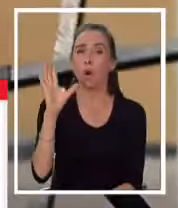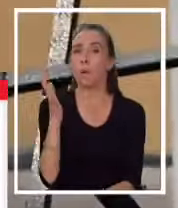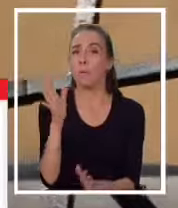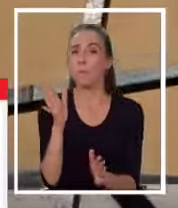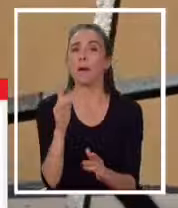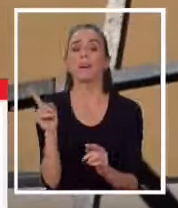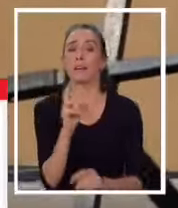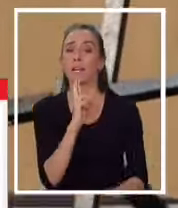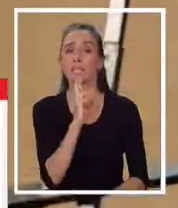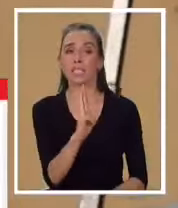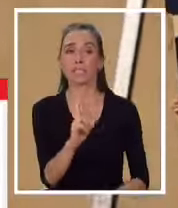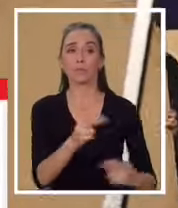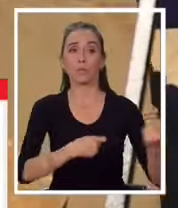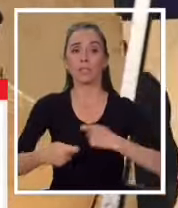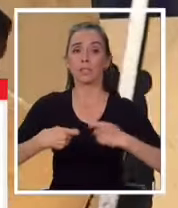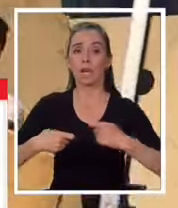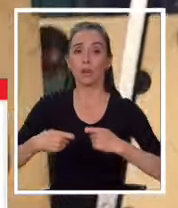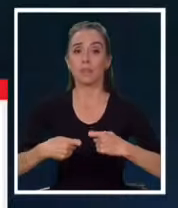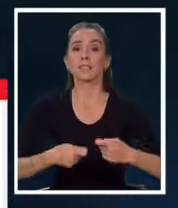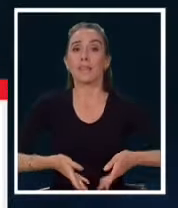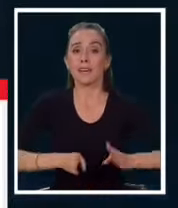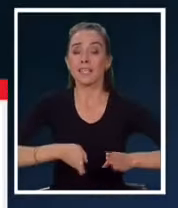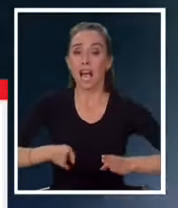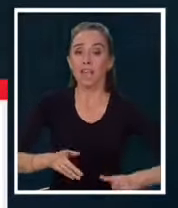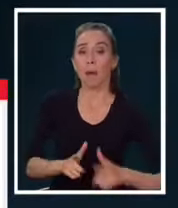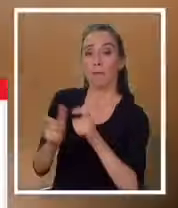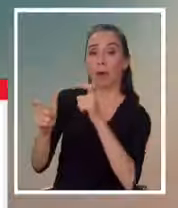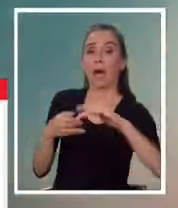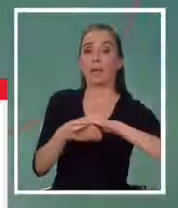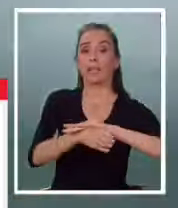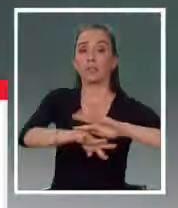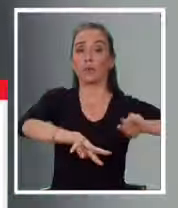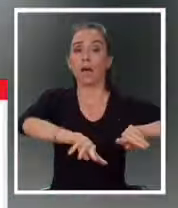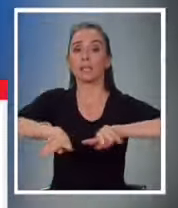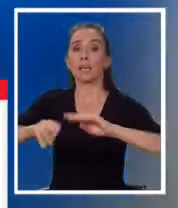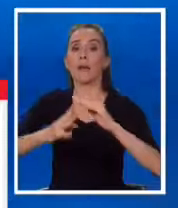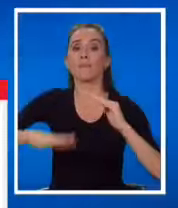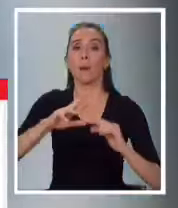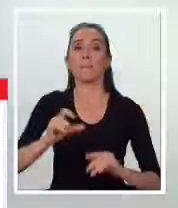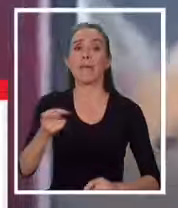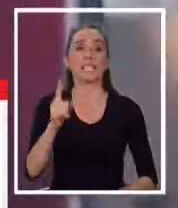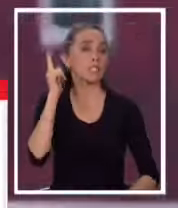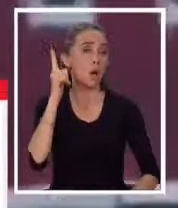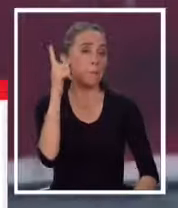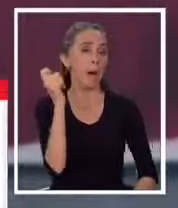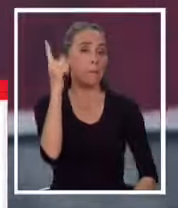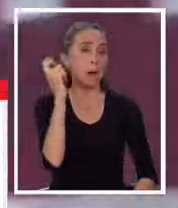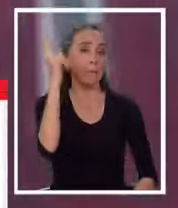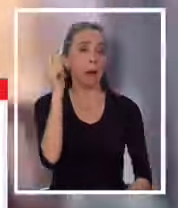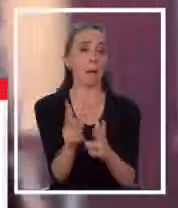Fue la respuesta de comerciantes ambulantes ante los saqueos en el barrio Meix. Sale, sale, sale.